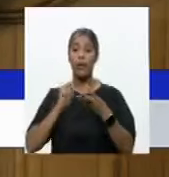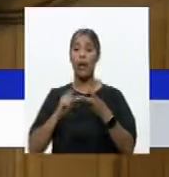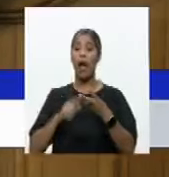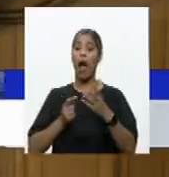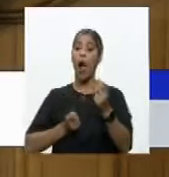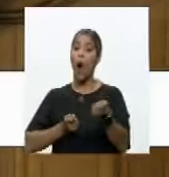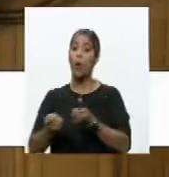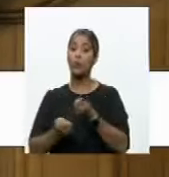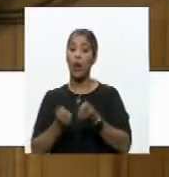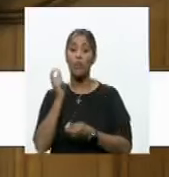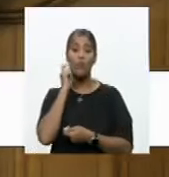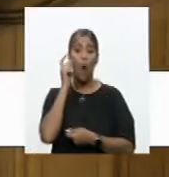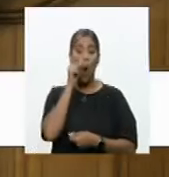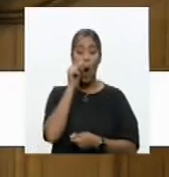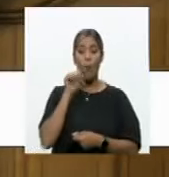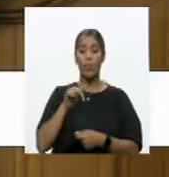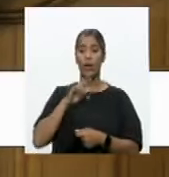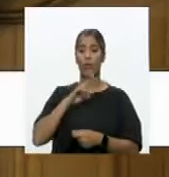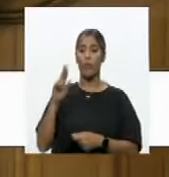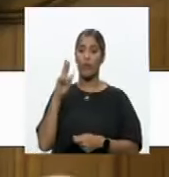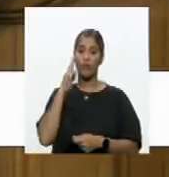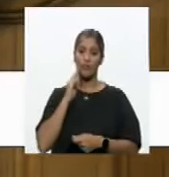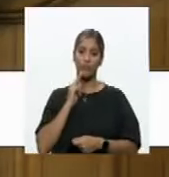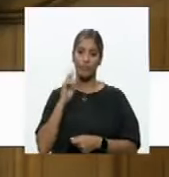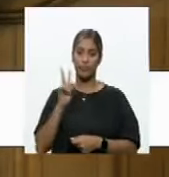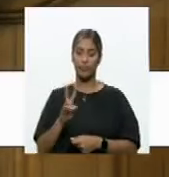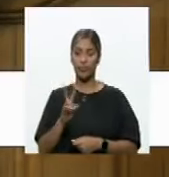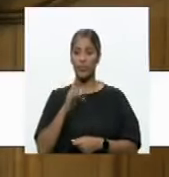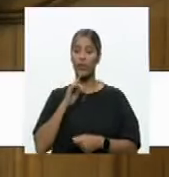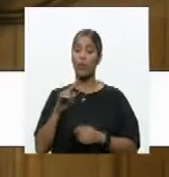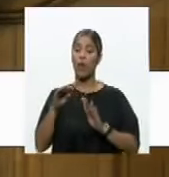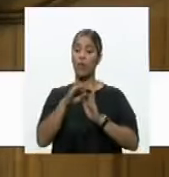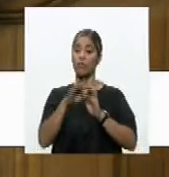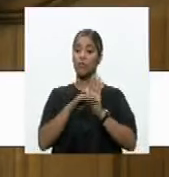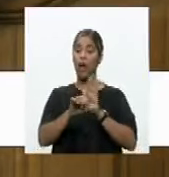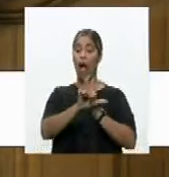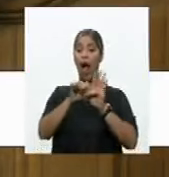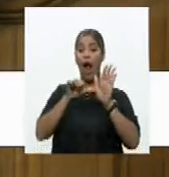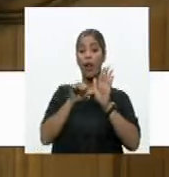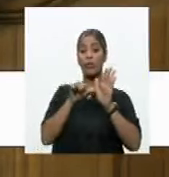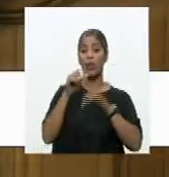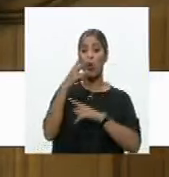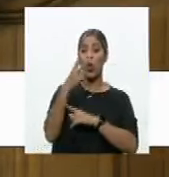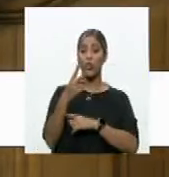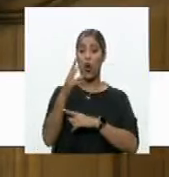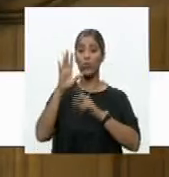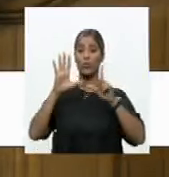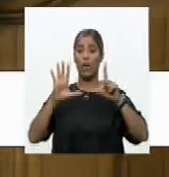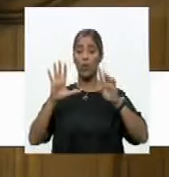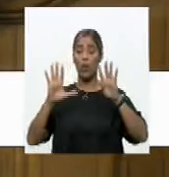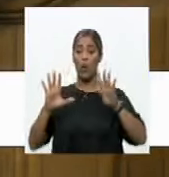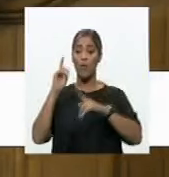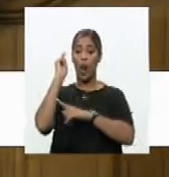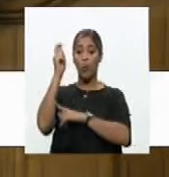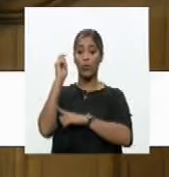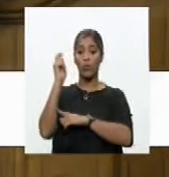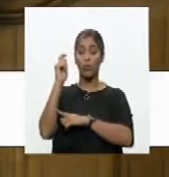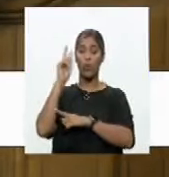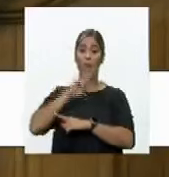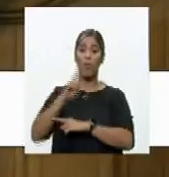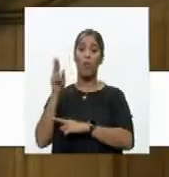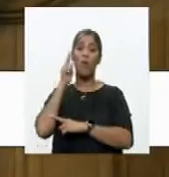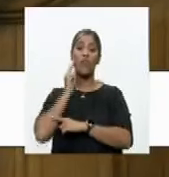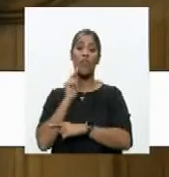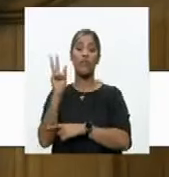o contralora general de la República, de conformidad con lo consagrado en el artículo 279 de la Constitución de la